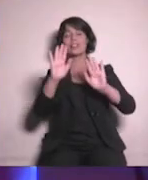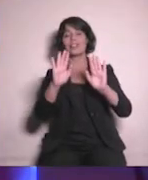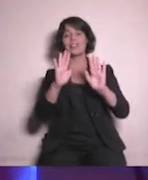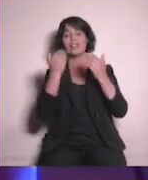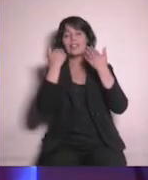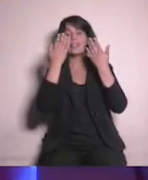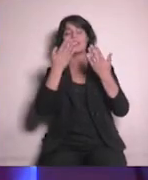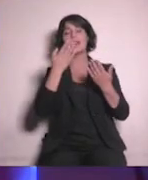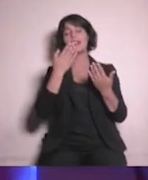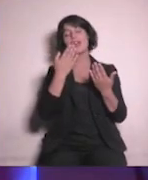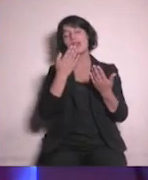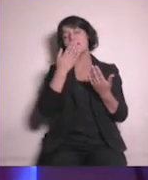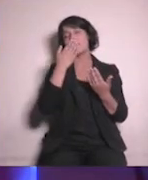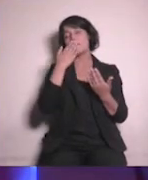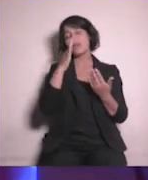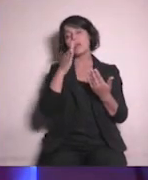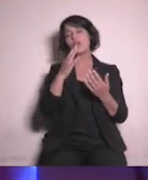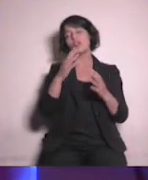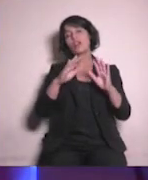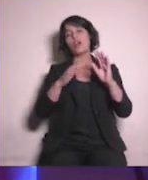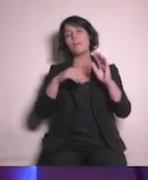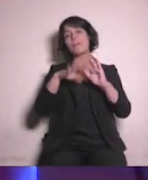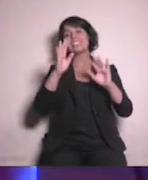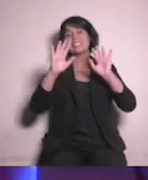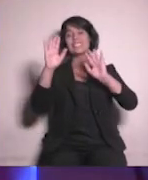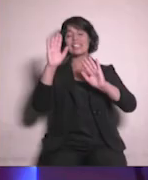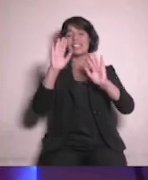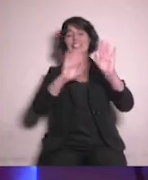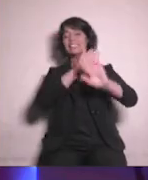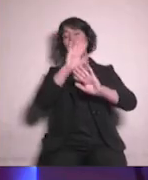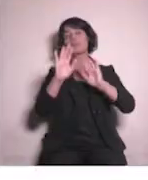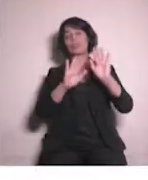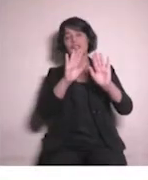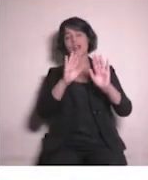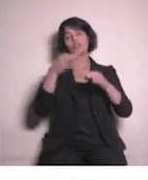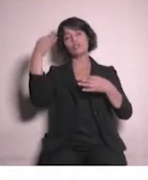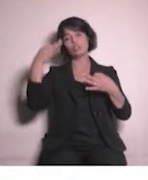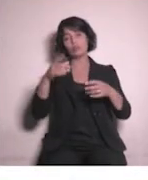dar la mayor rentabilidad y seguridad a estos activos.